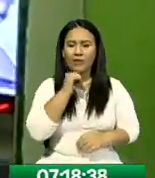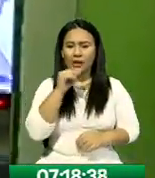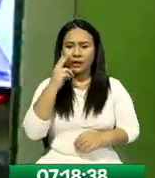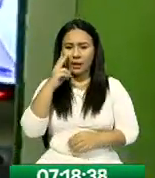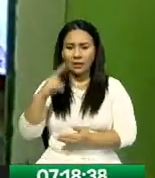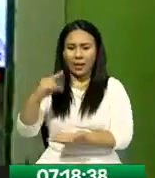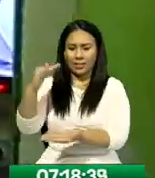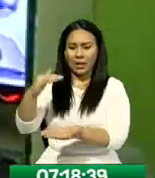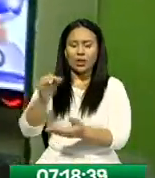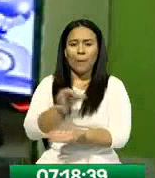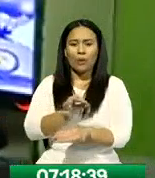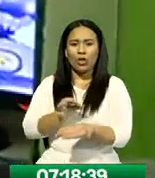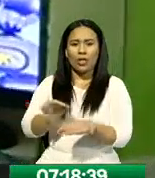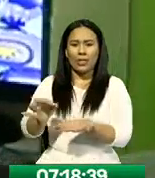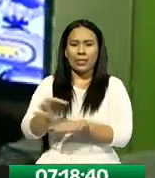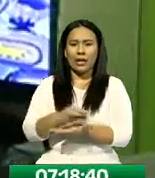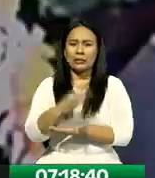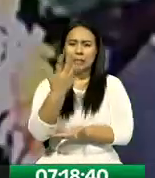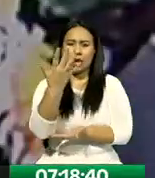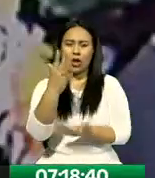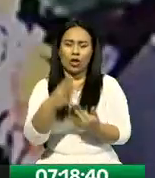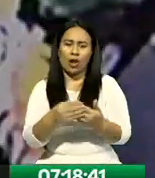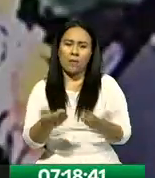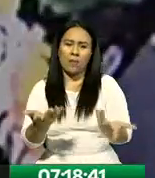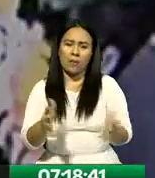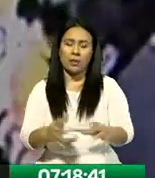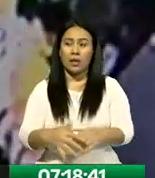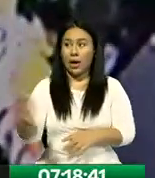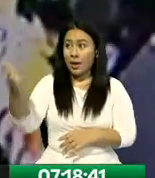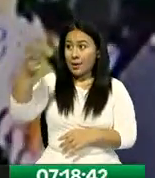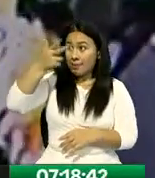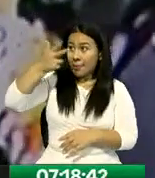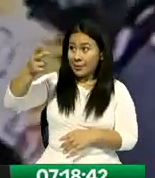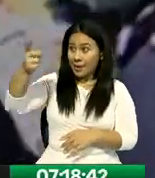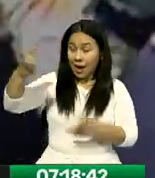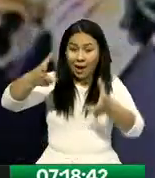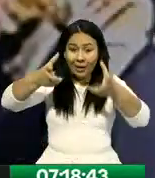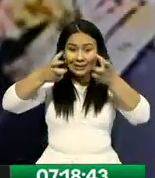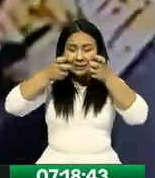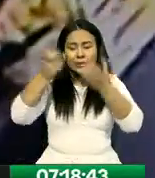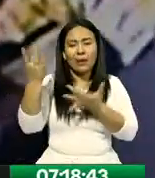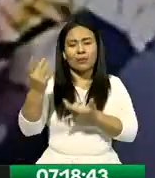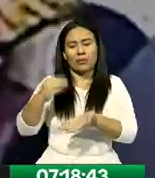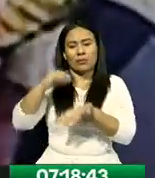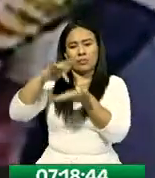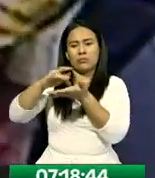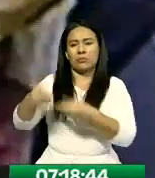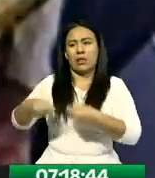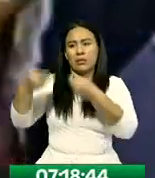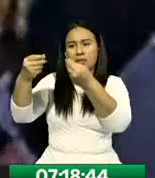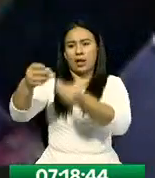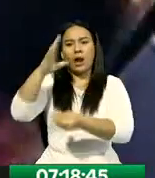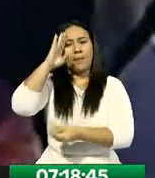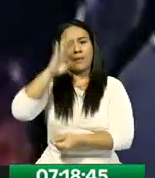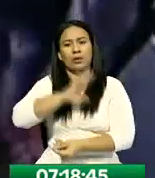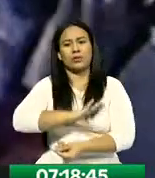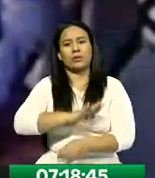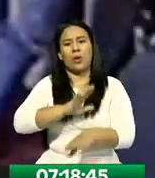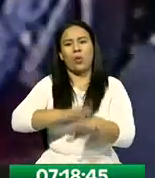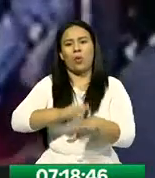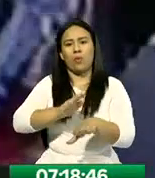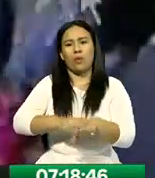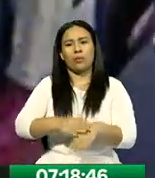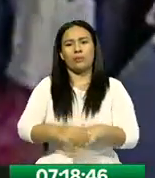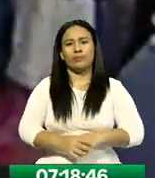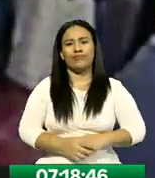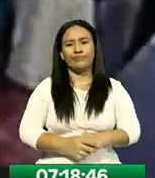que tenía suelto para llevar unos 200 dólares. Con los videos, el afectado espera que se logre la captura de los implicados,